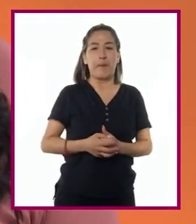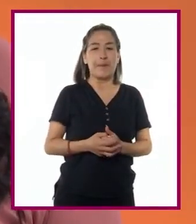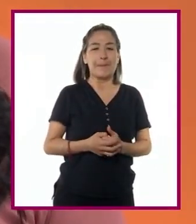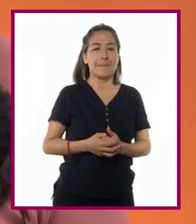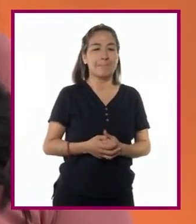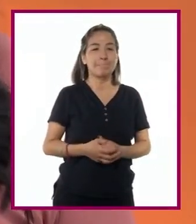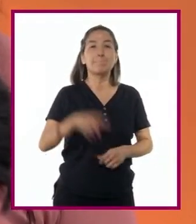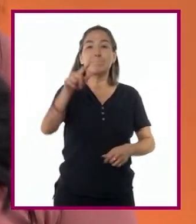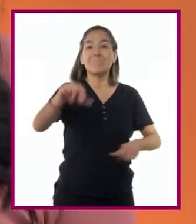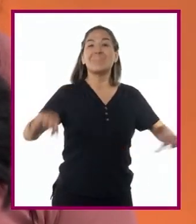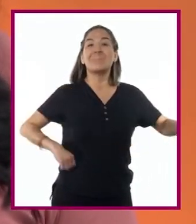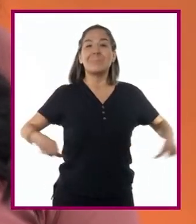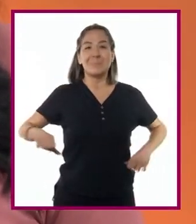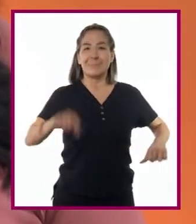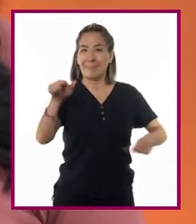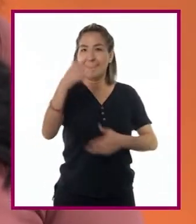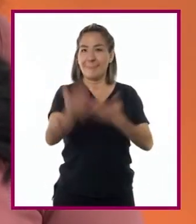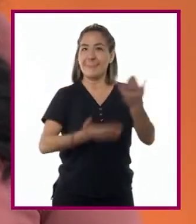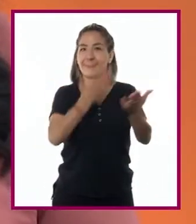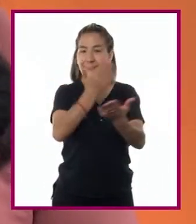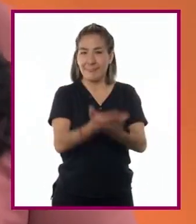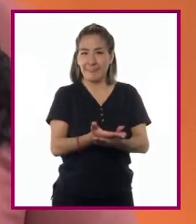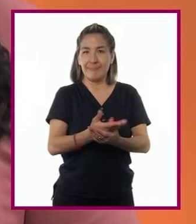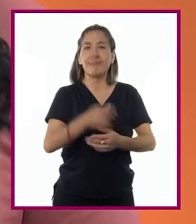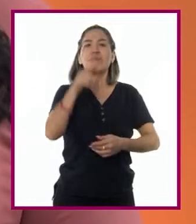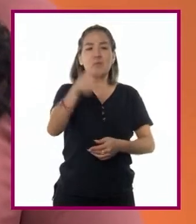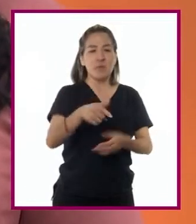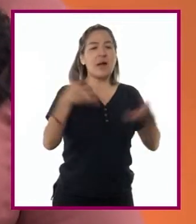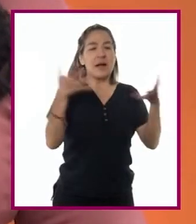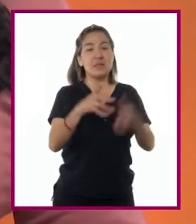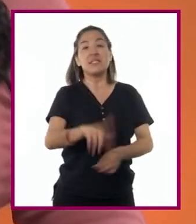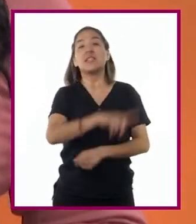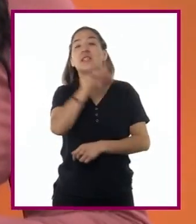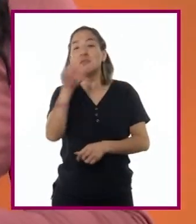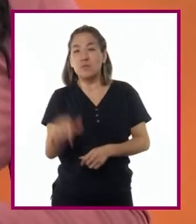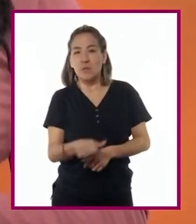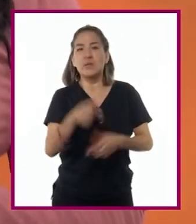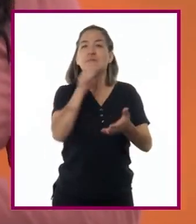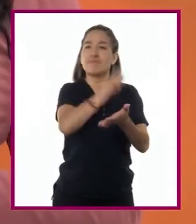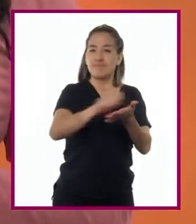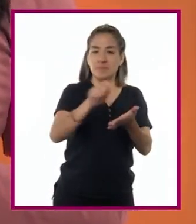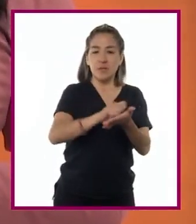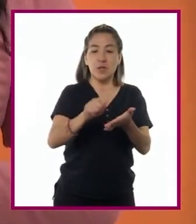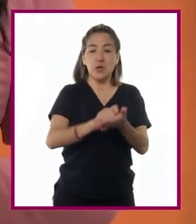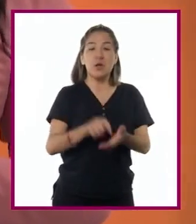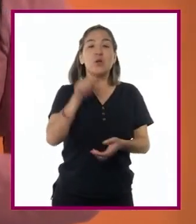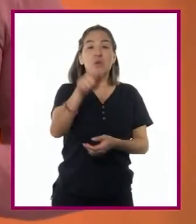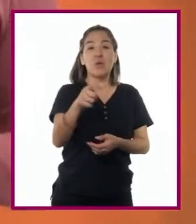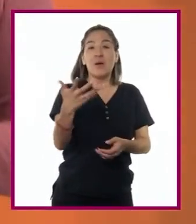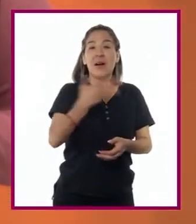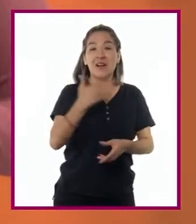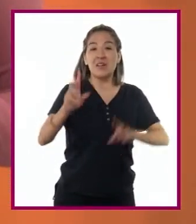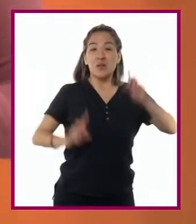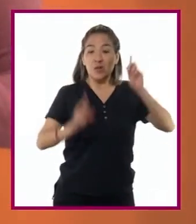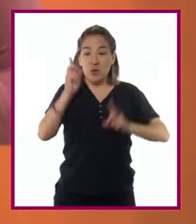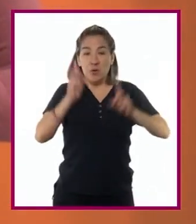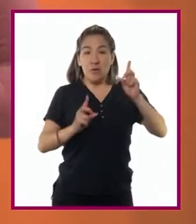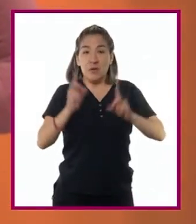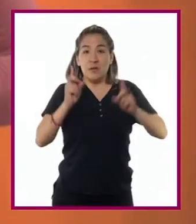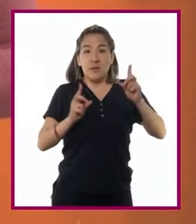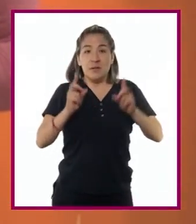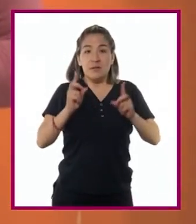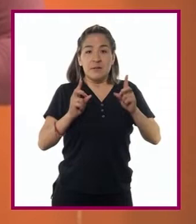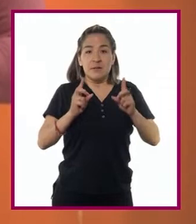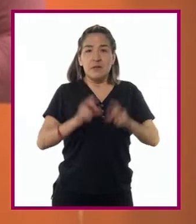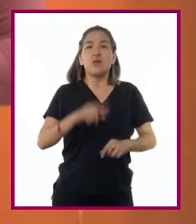Anoten la actividad que se les proponen y llévenla a cabo posteriormente. Si les surge alguna duda,